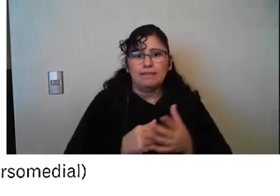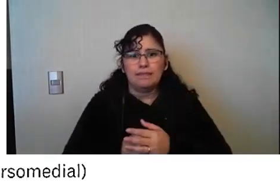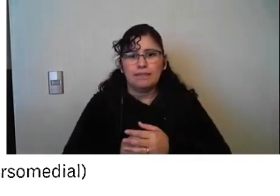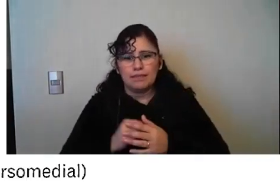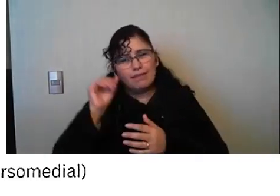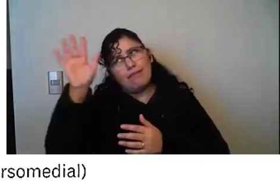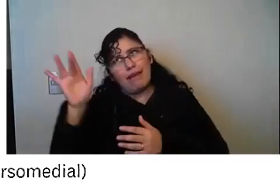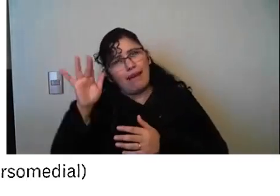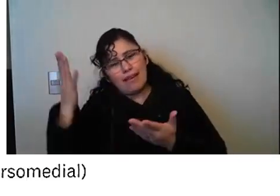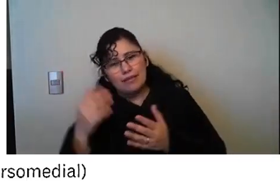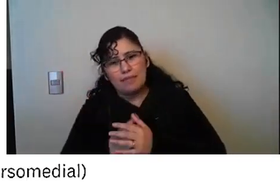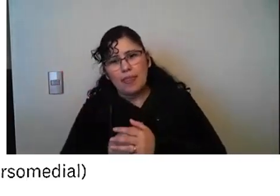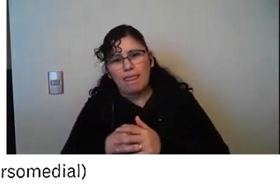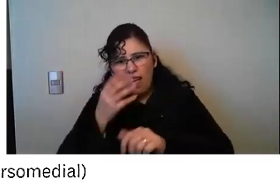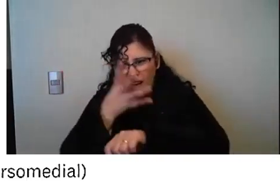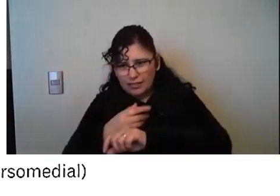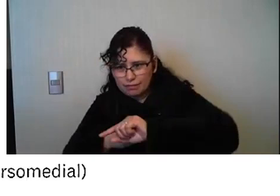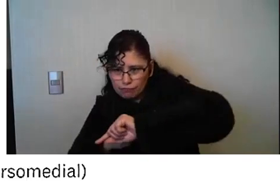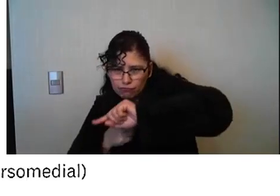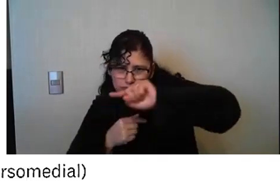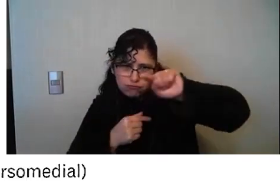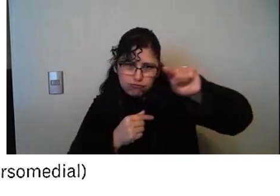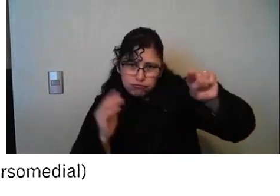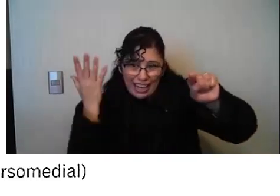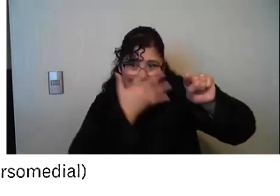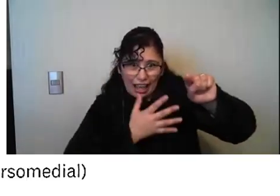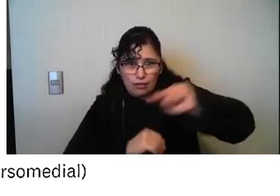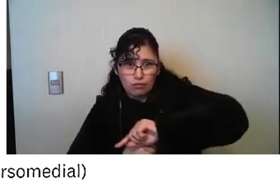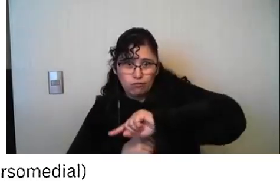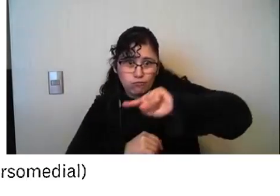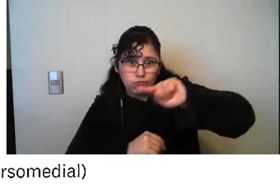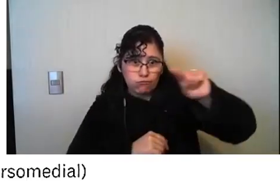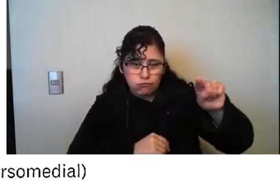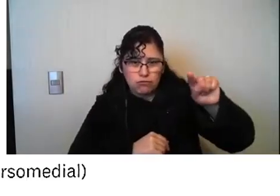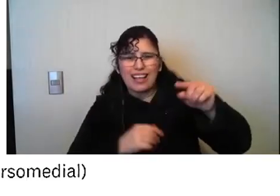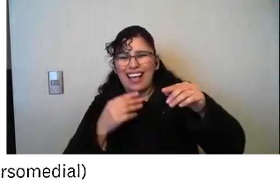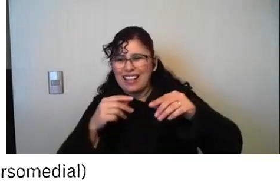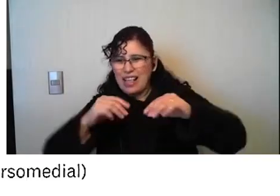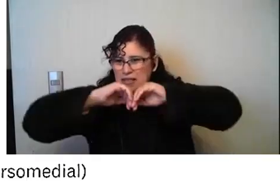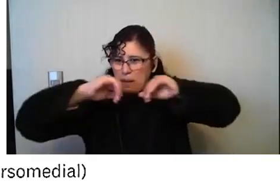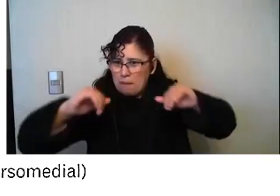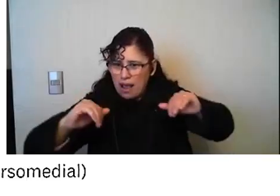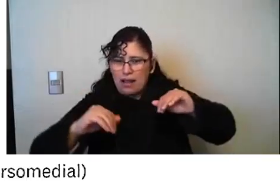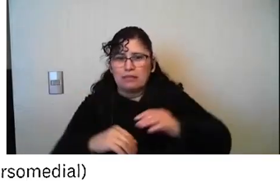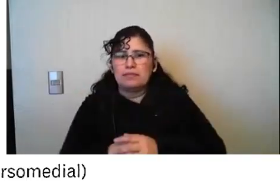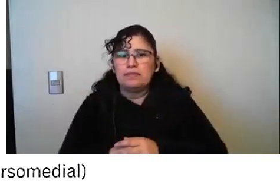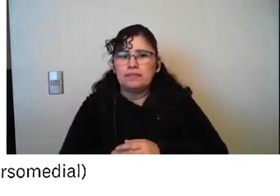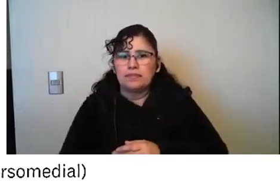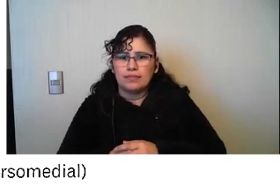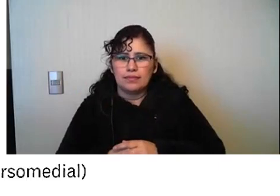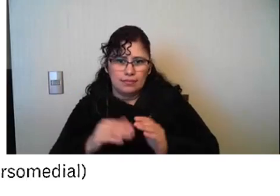imaginariamente, tenemos una línea que está en color negro, que va a dividir una zona